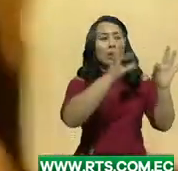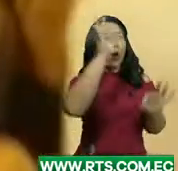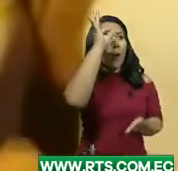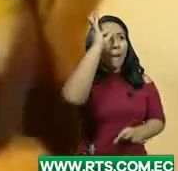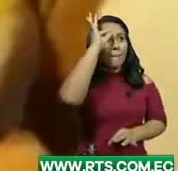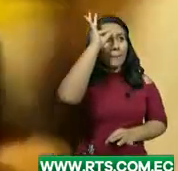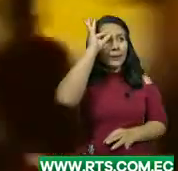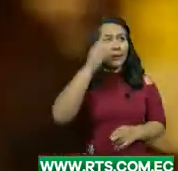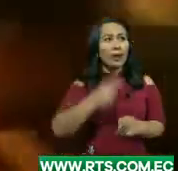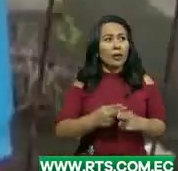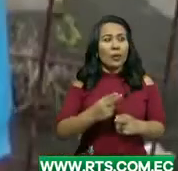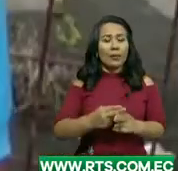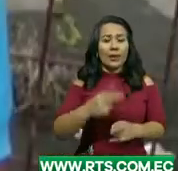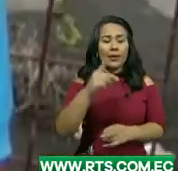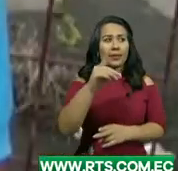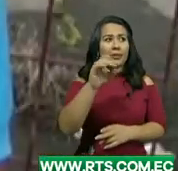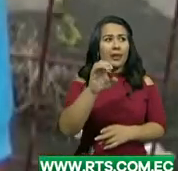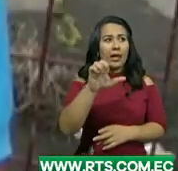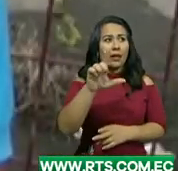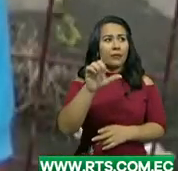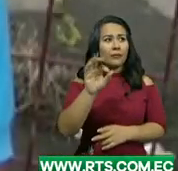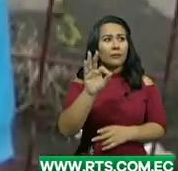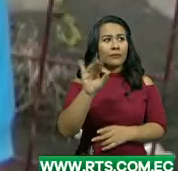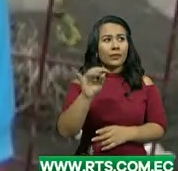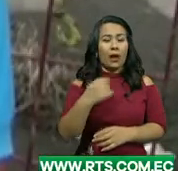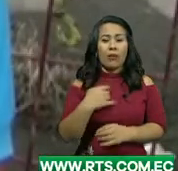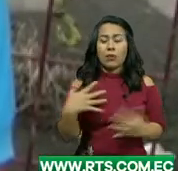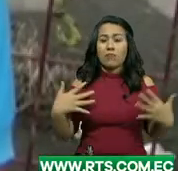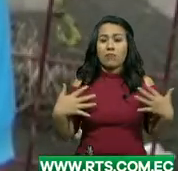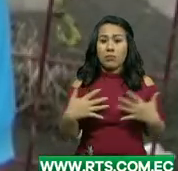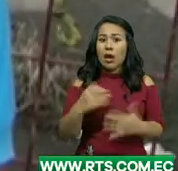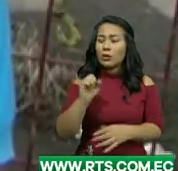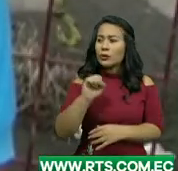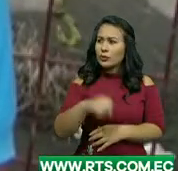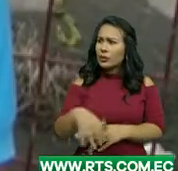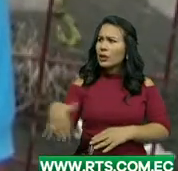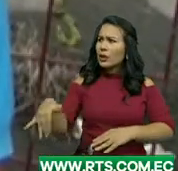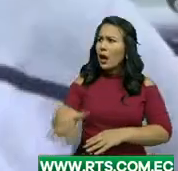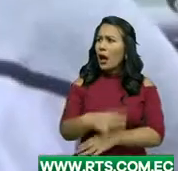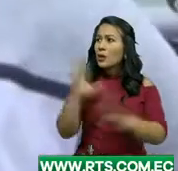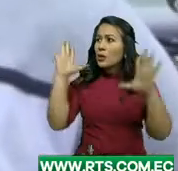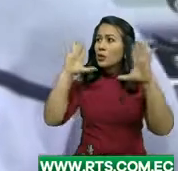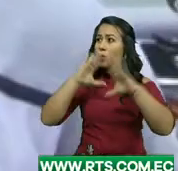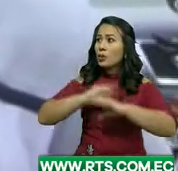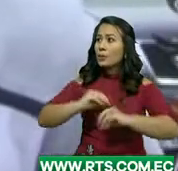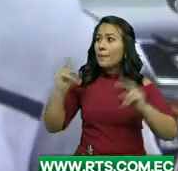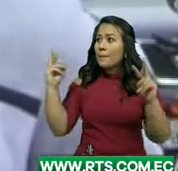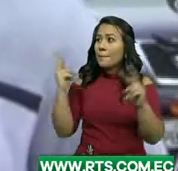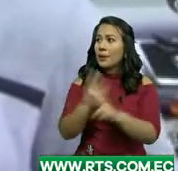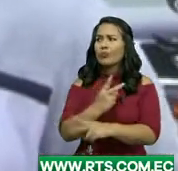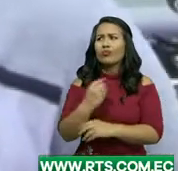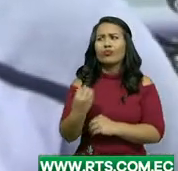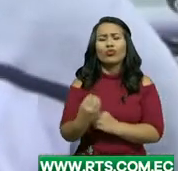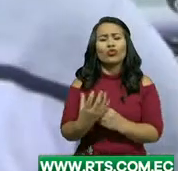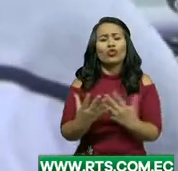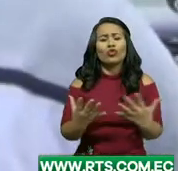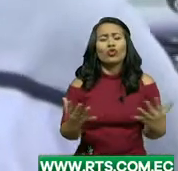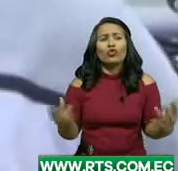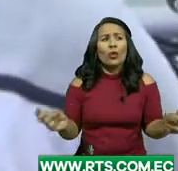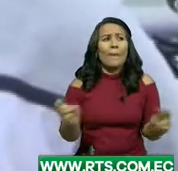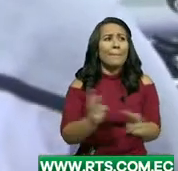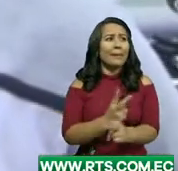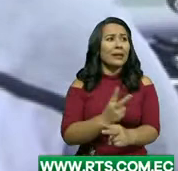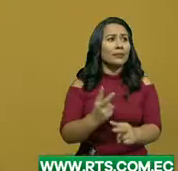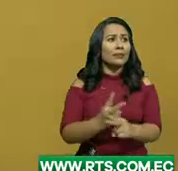Delfina Torres de Concha. Claro que no da miedo, como persona me da miedo, caballero, salir porque todo en la noche. El índice de inseguridad cada vez está más alto